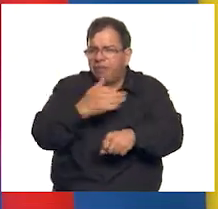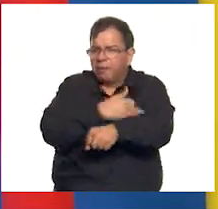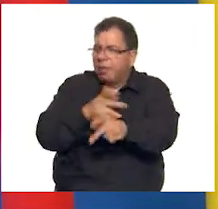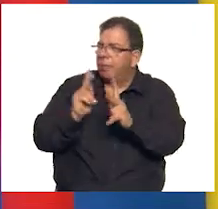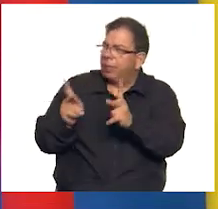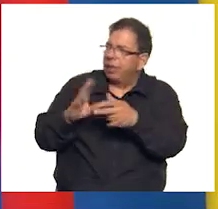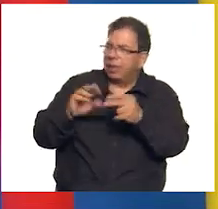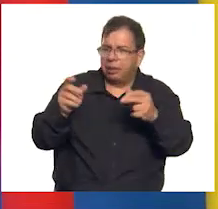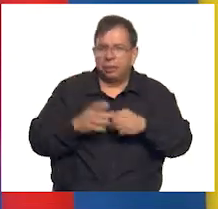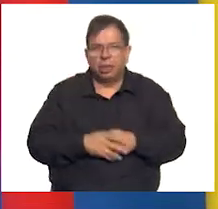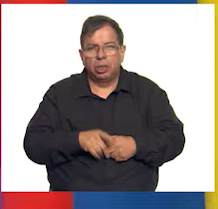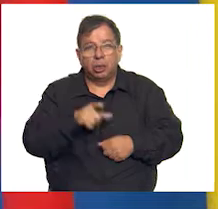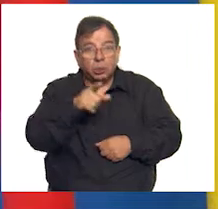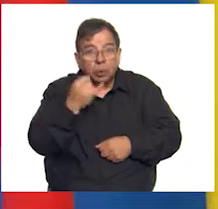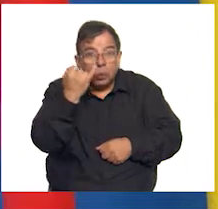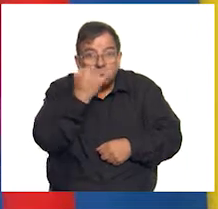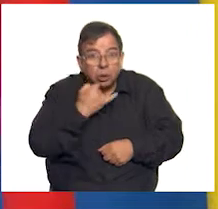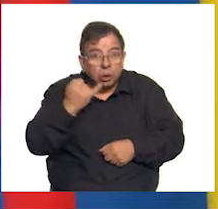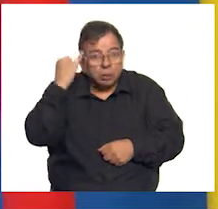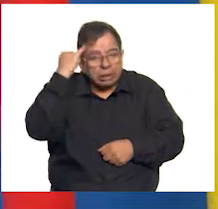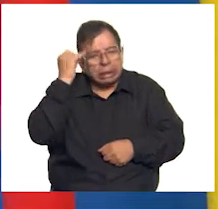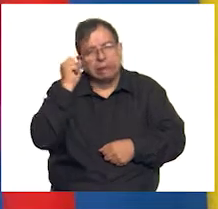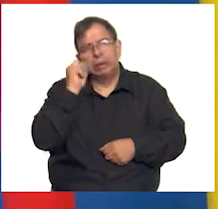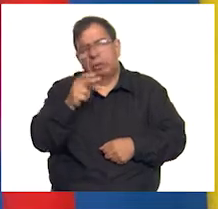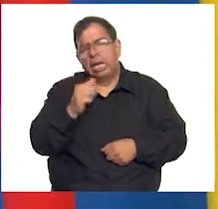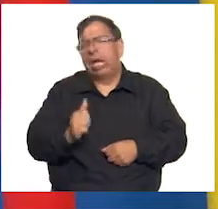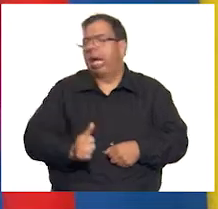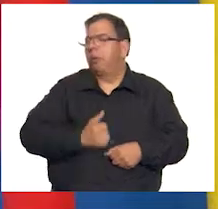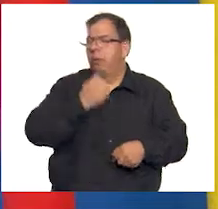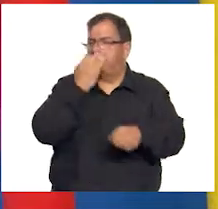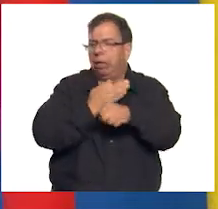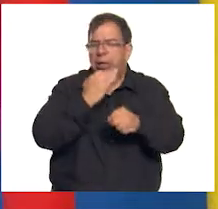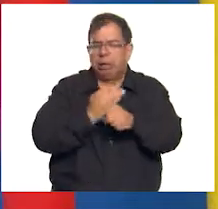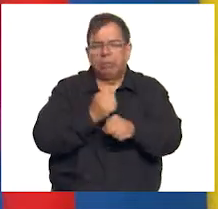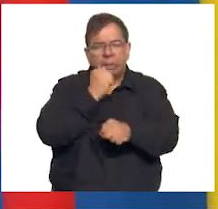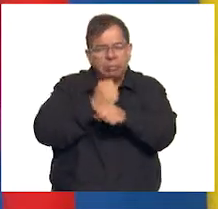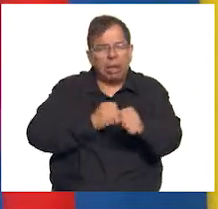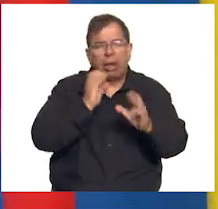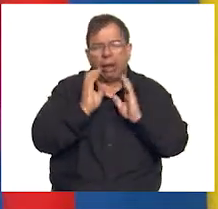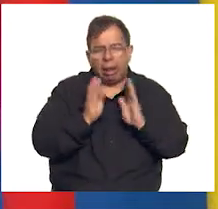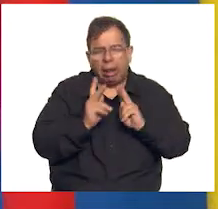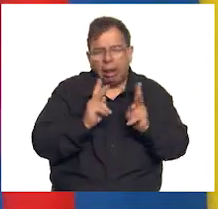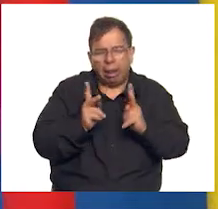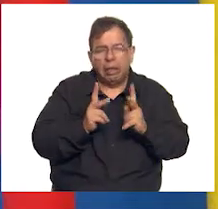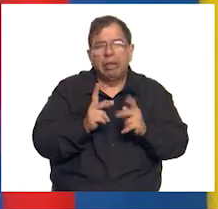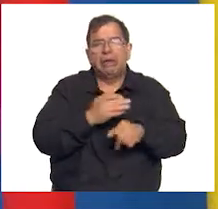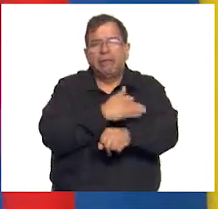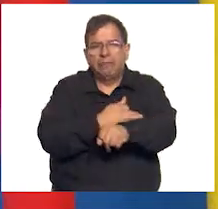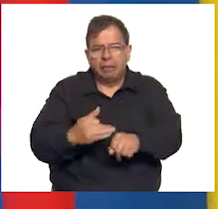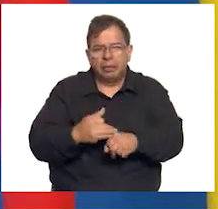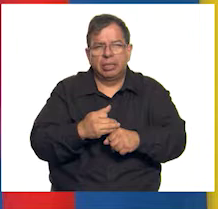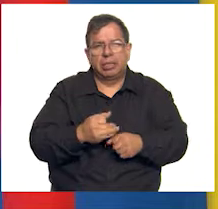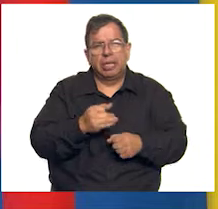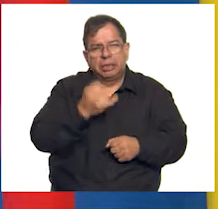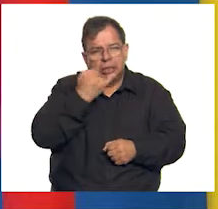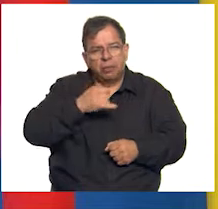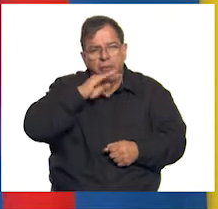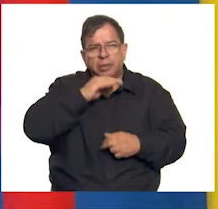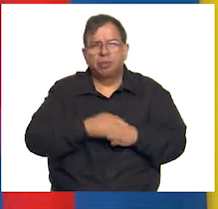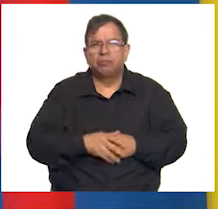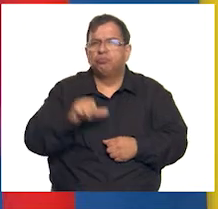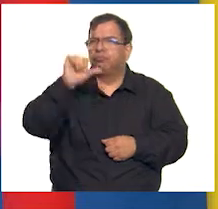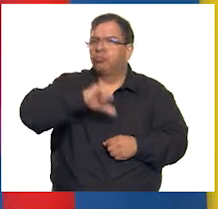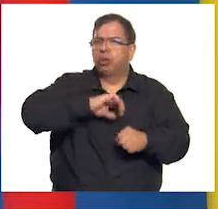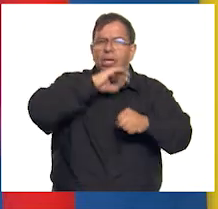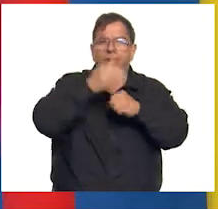familia. Si tienes la fortuna de hablar una lengua indígena, aprovecha este momento para practicarla y platica con tu familia en tu lengua materna. Por hoy